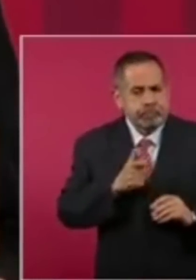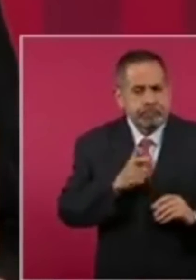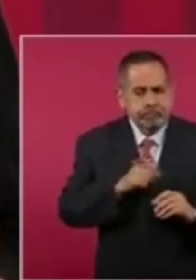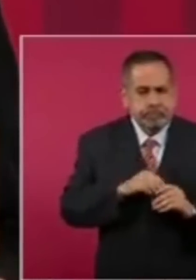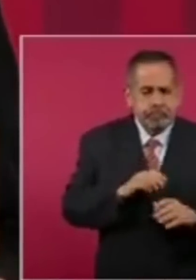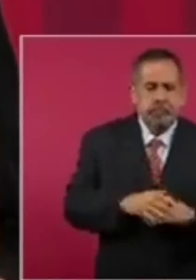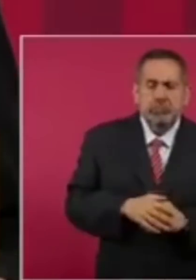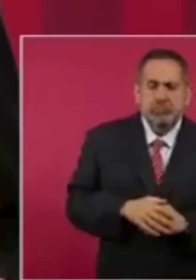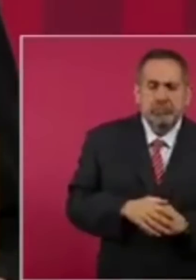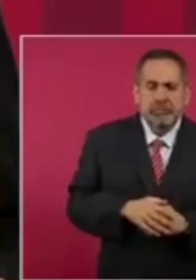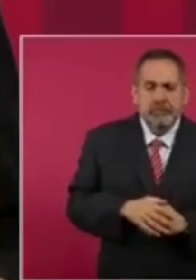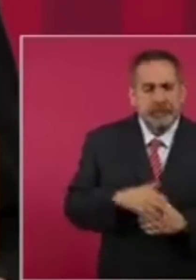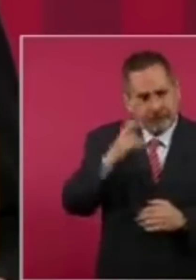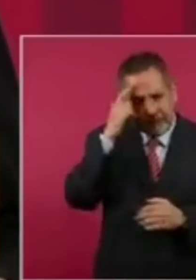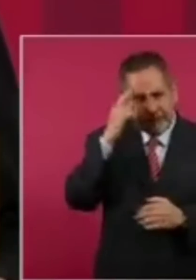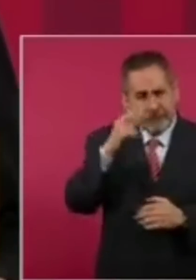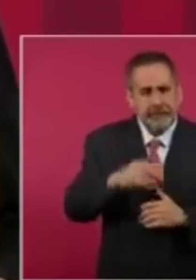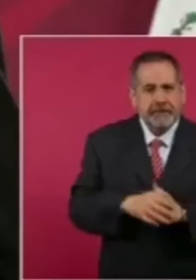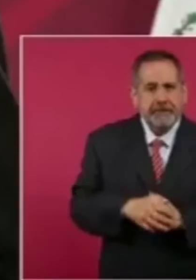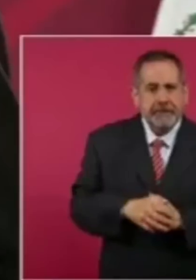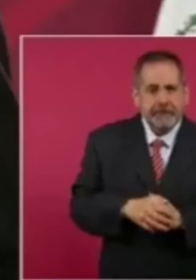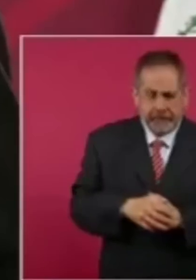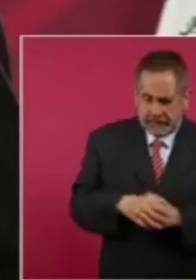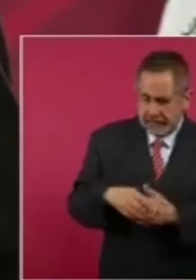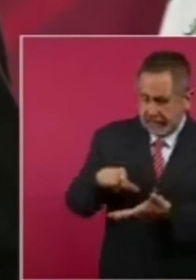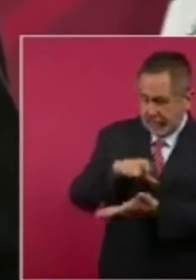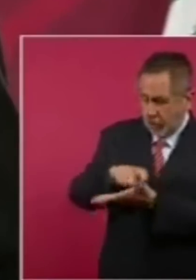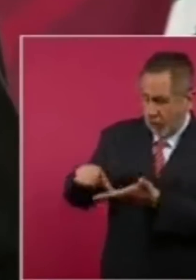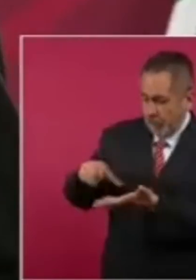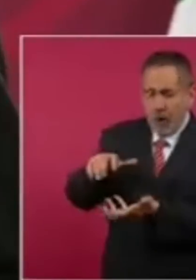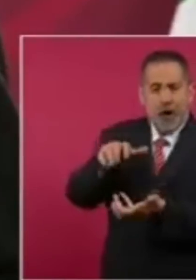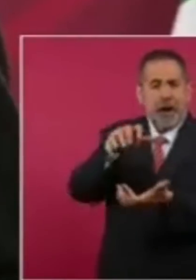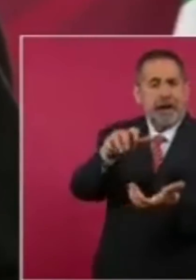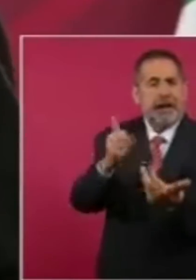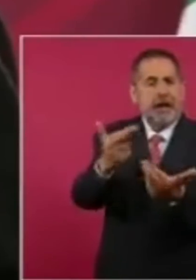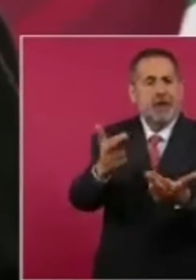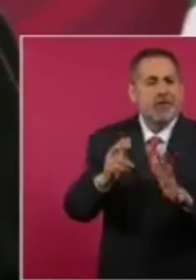regale afecto no lo compre